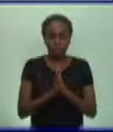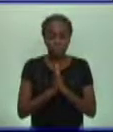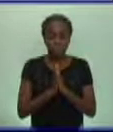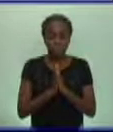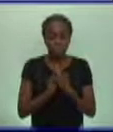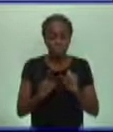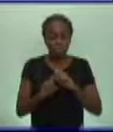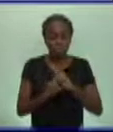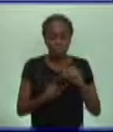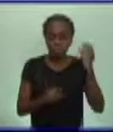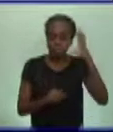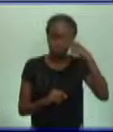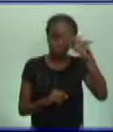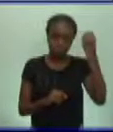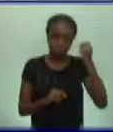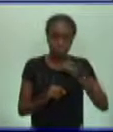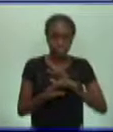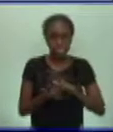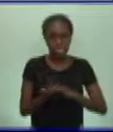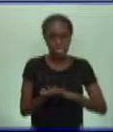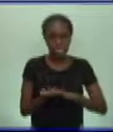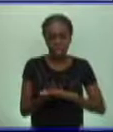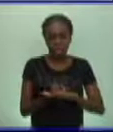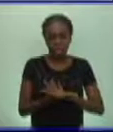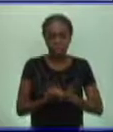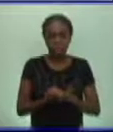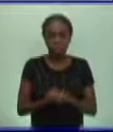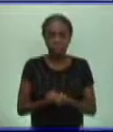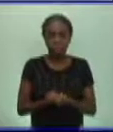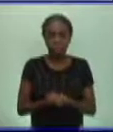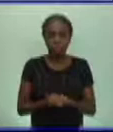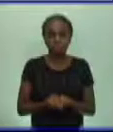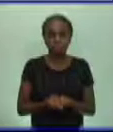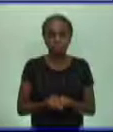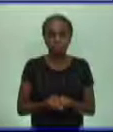les quede ni un solo detalle.